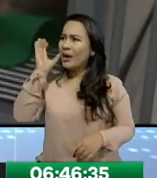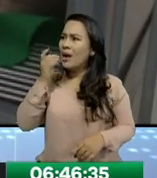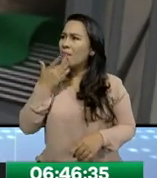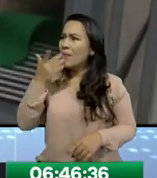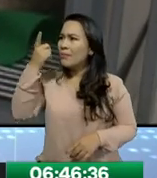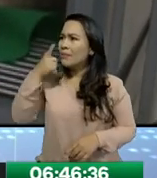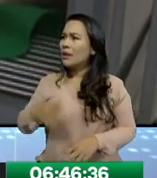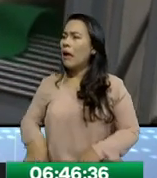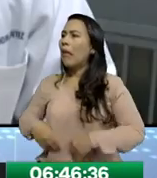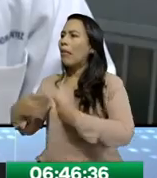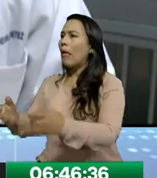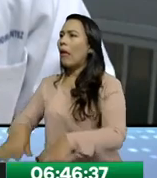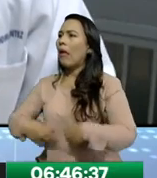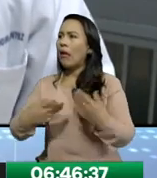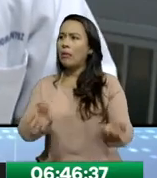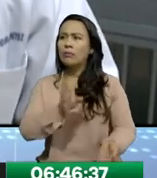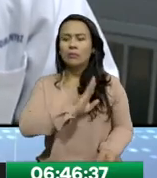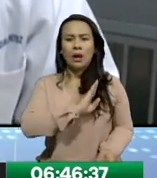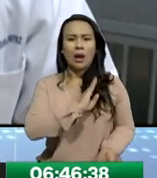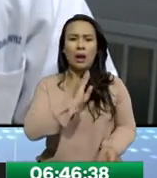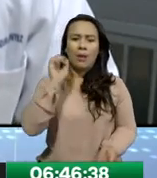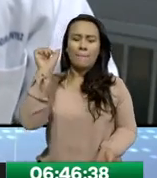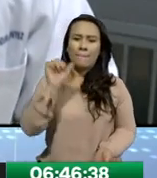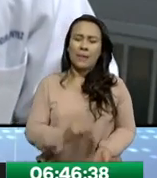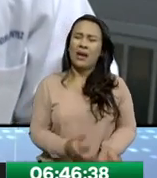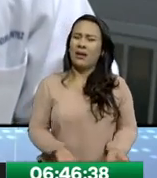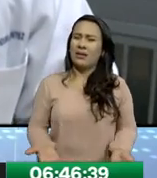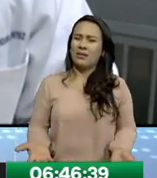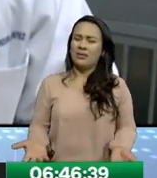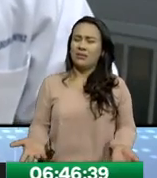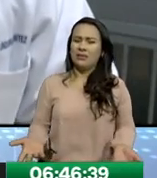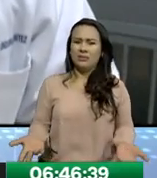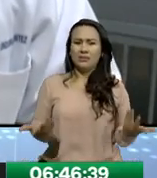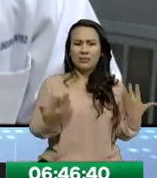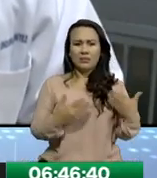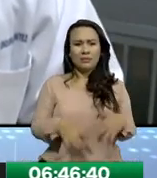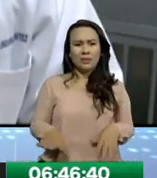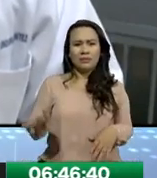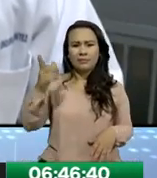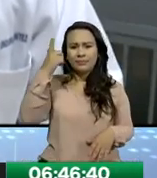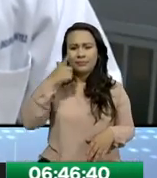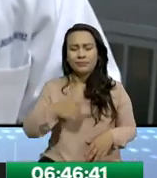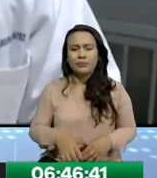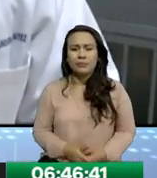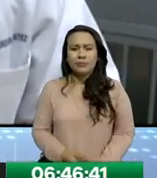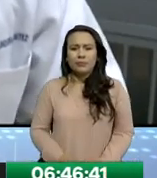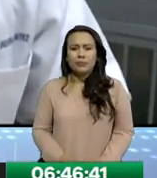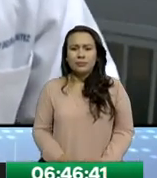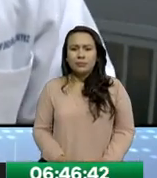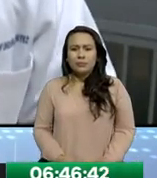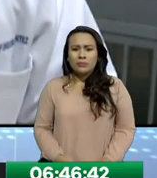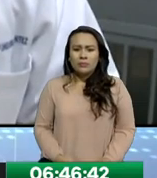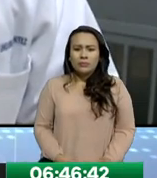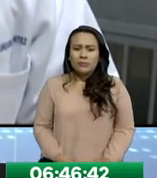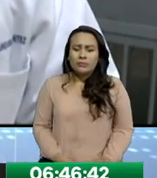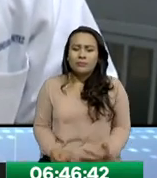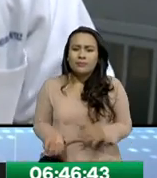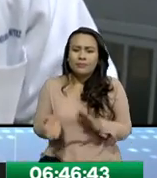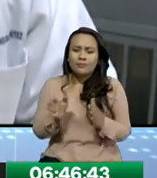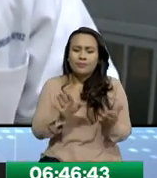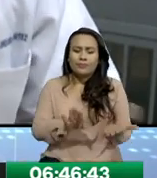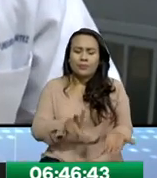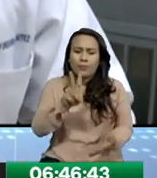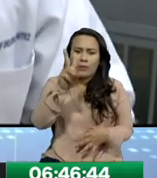maldad de un ser humano, mi querida Luisa, si es que se puede llamar ser humano este tipo de personas que han cobrado la víctima de